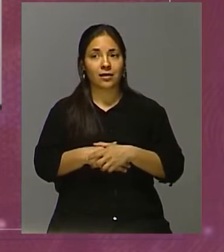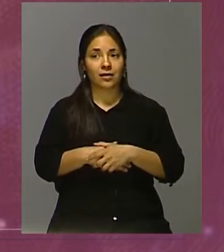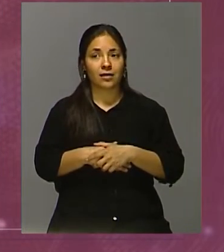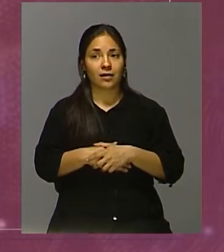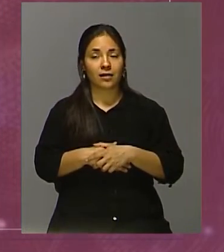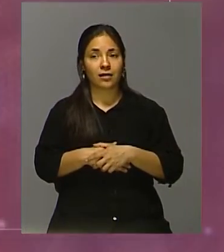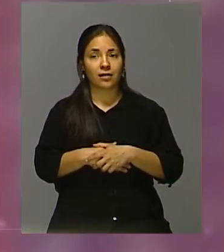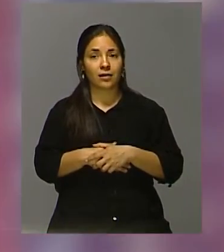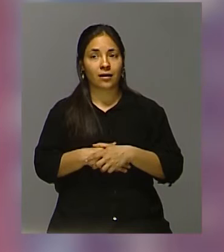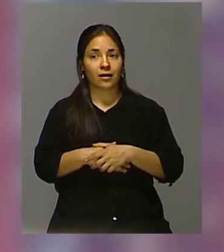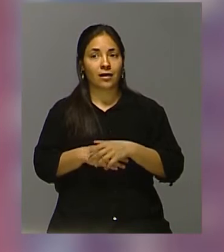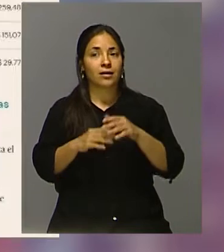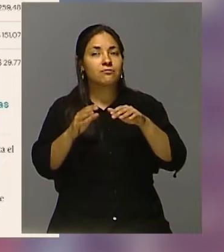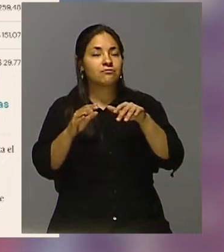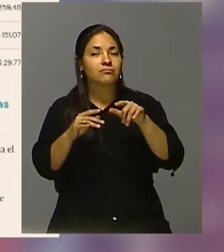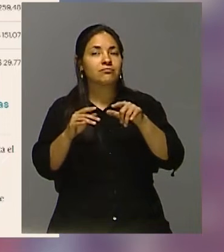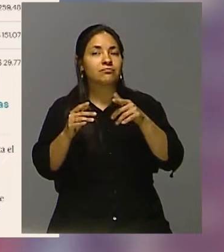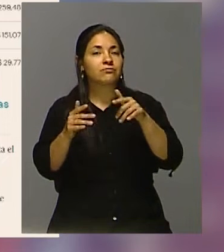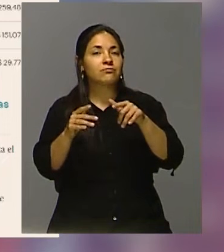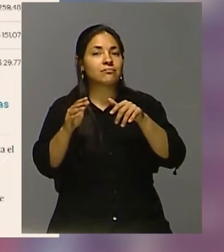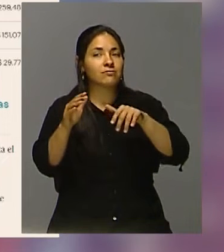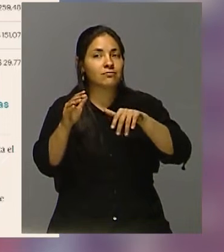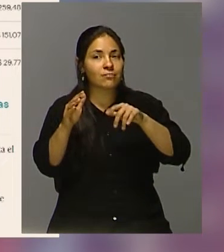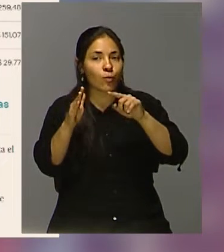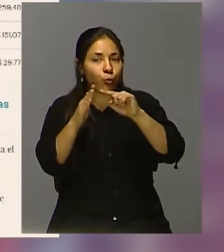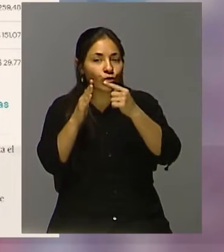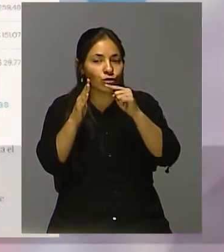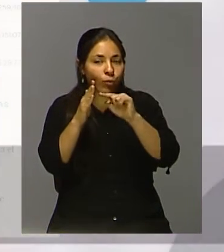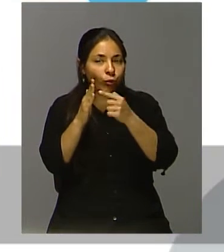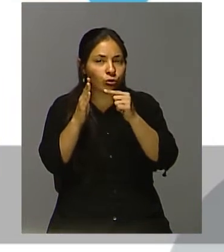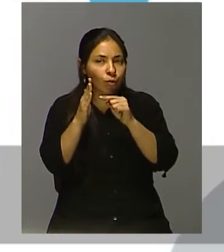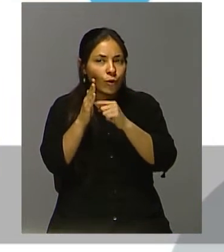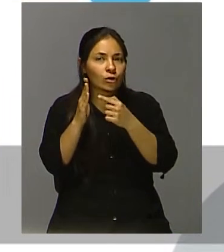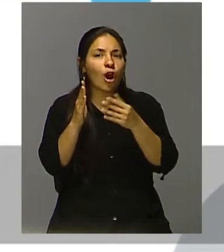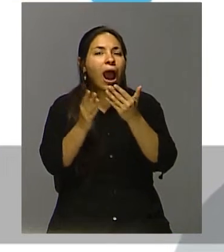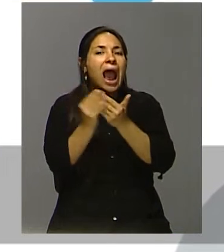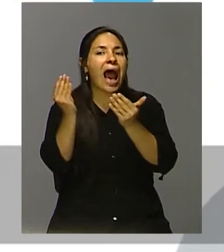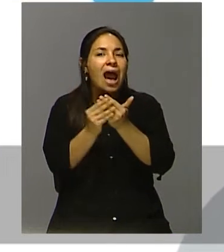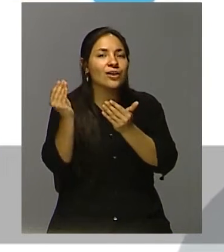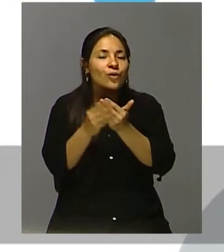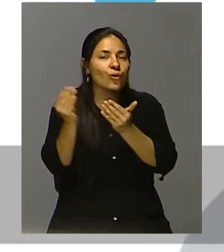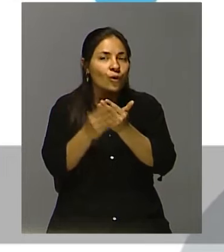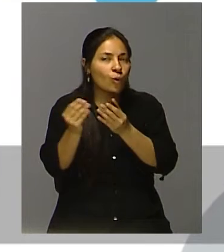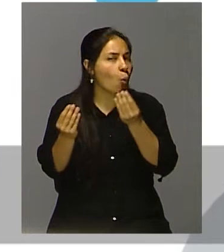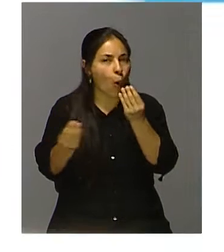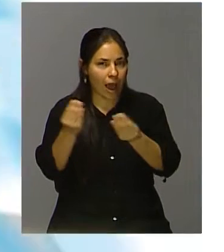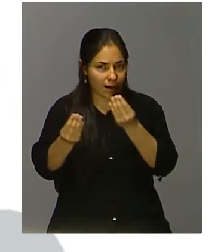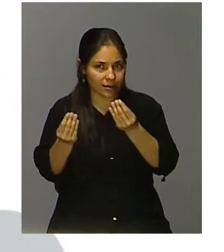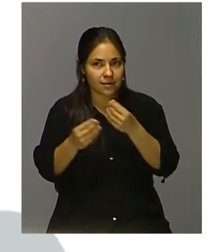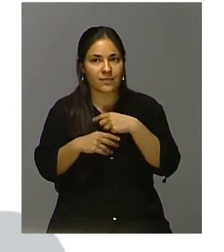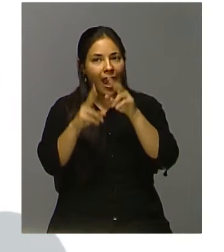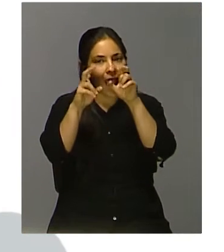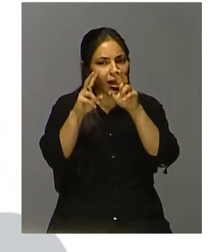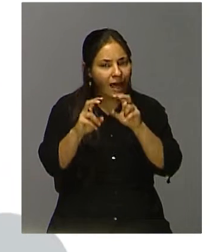y detallar lo más, digamos, puntillosamente posible cuáles son tus gastos. Sí. Analizar esos